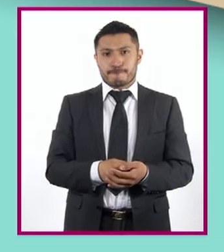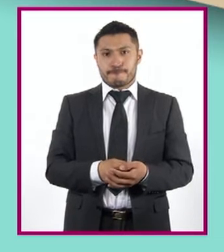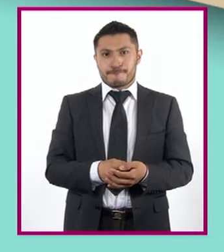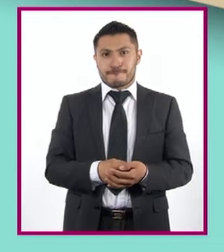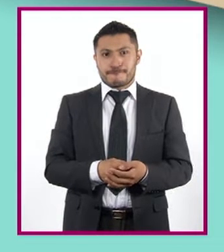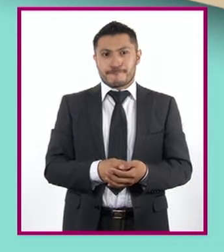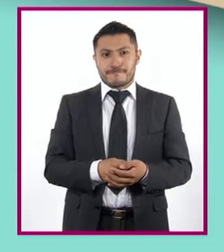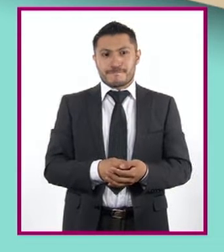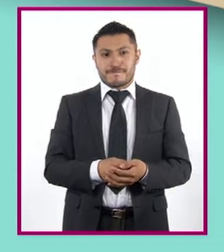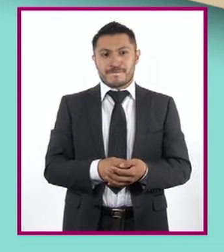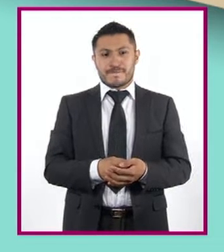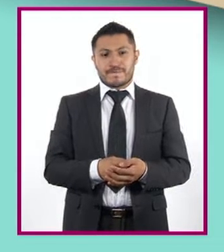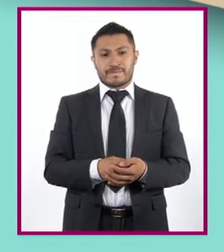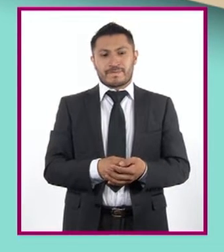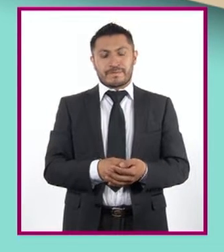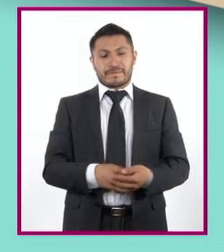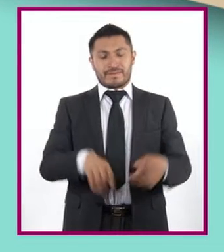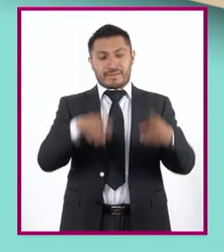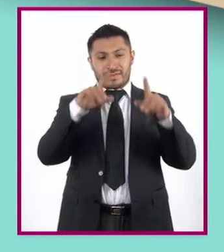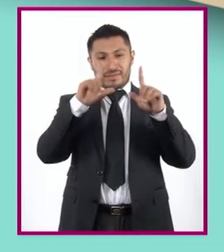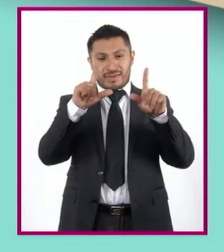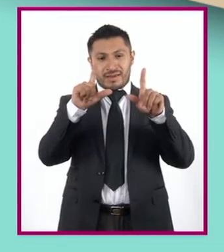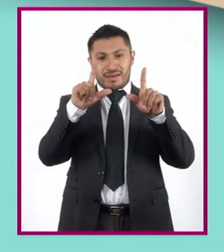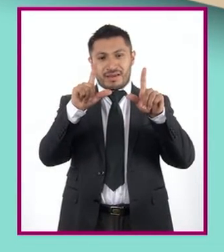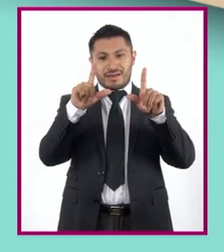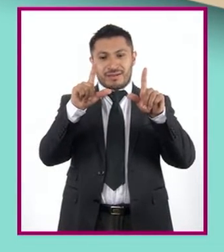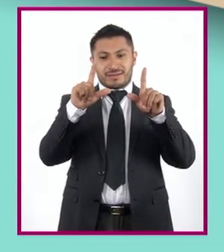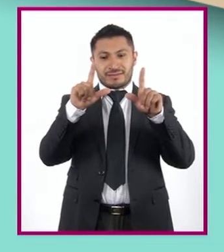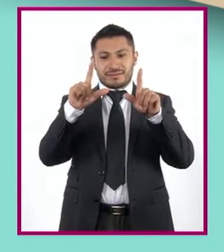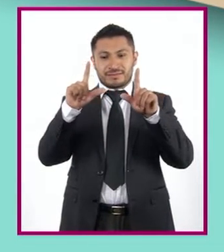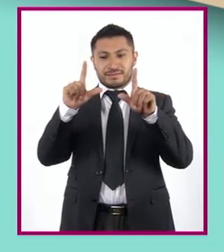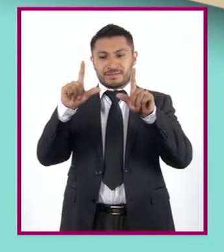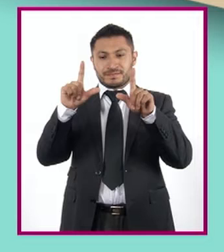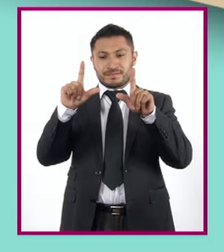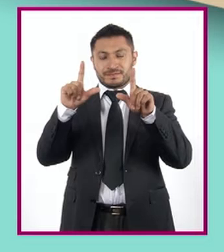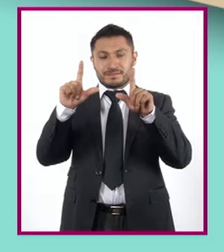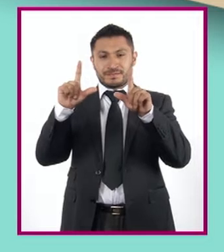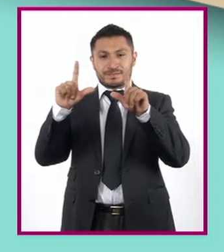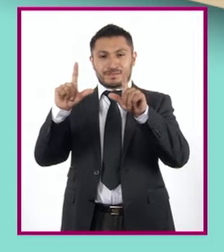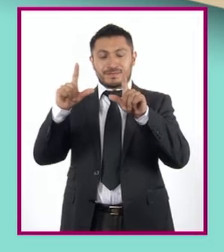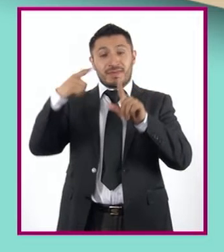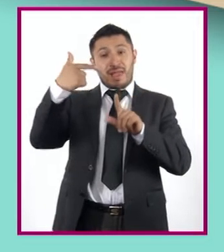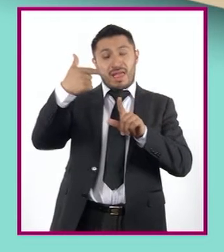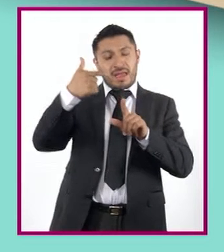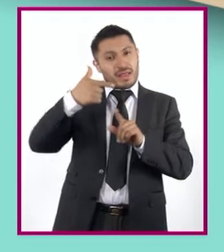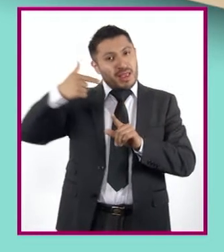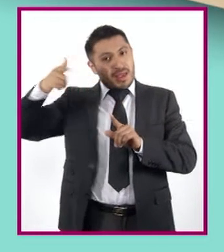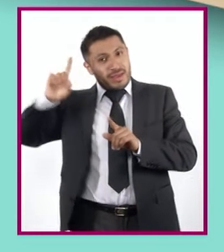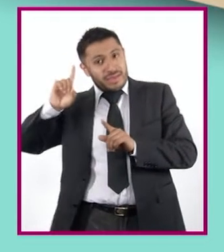Muevan el rectángulo 7 cuadros hacia la derecha y 4 hacia abajo.